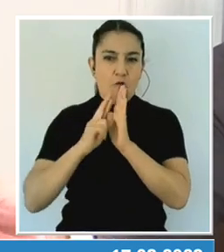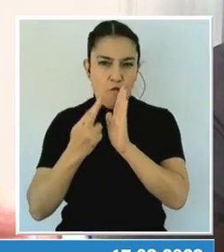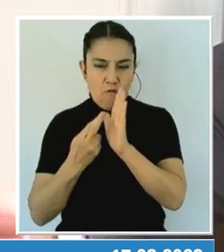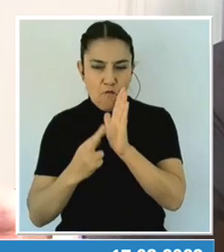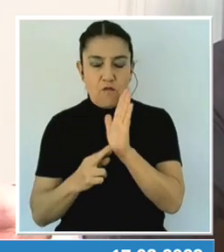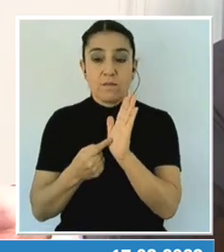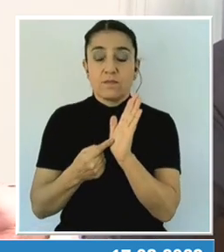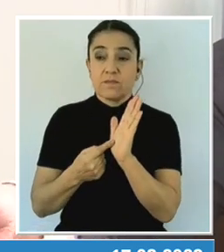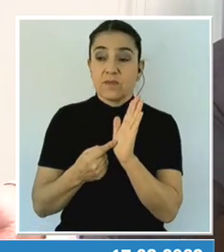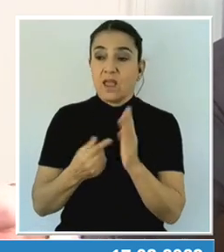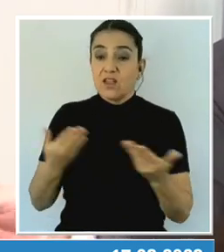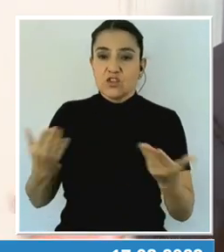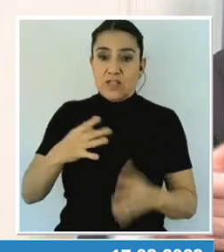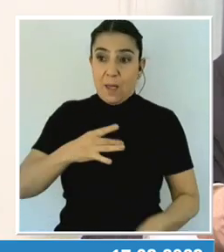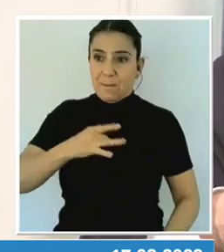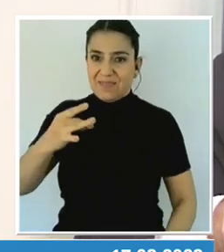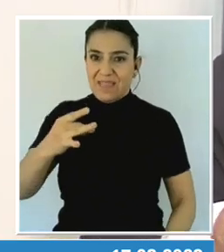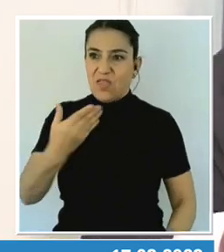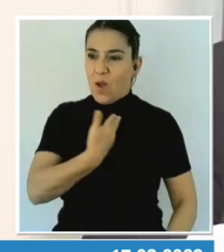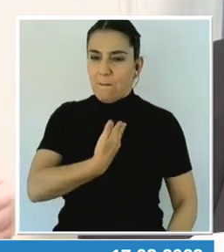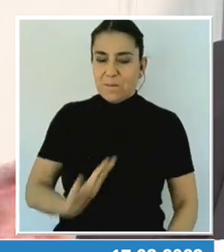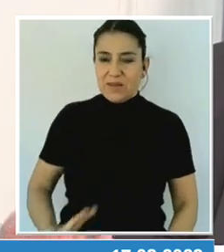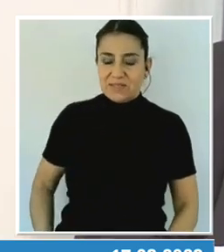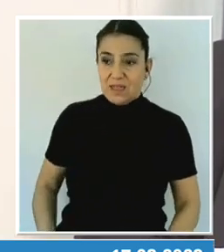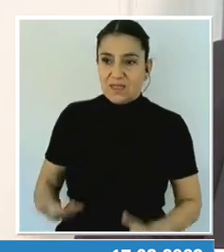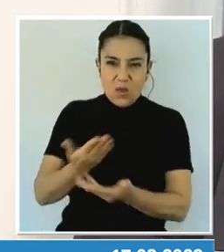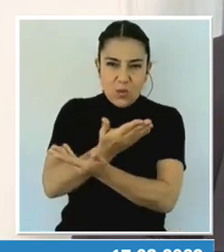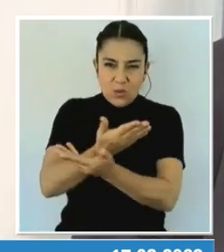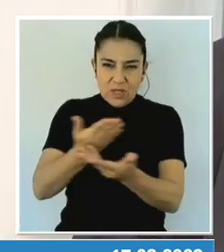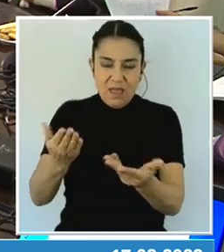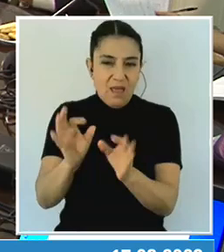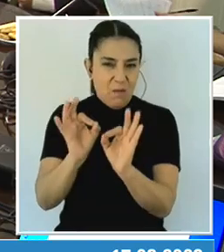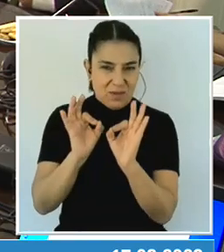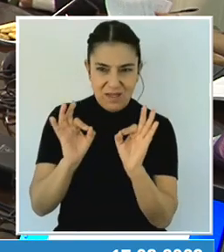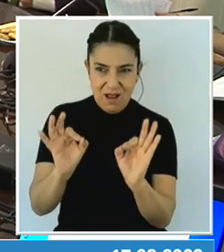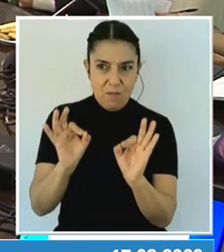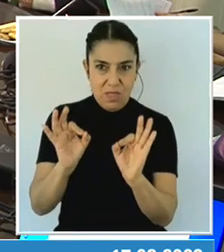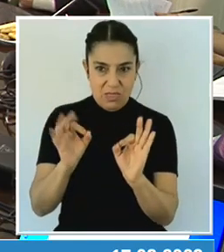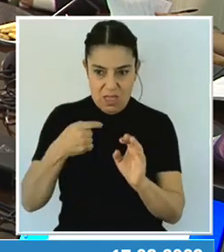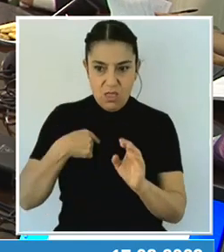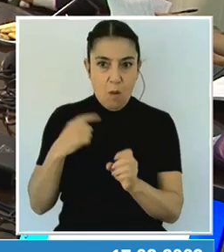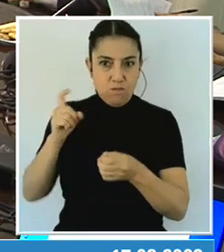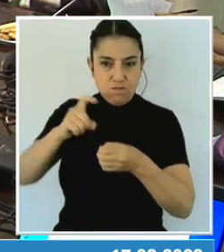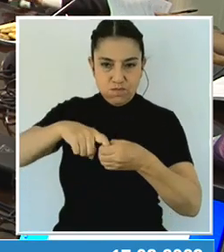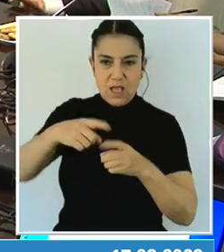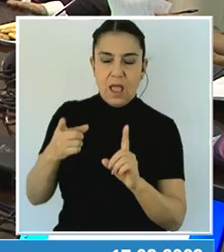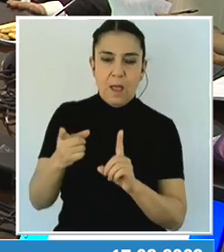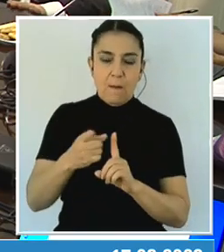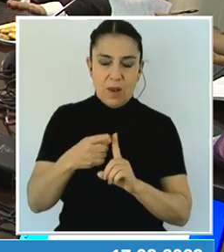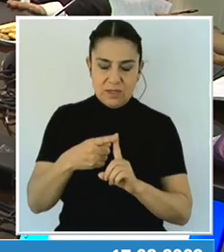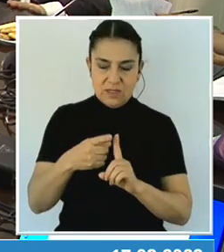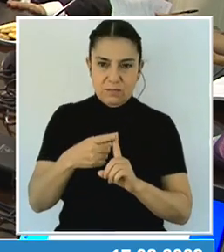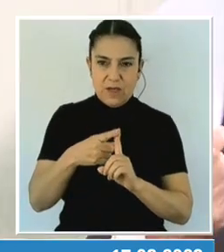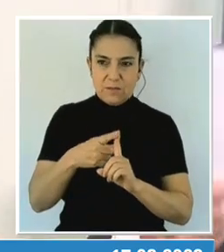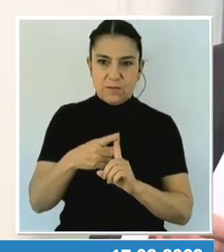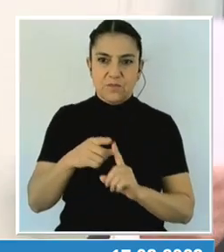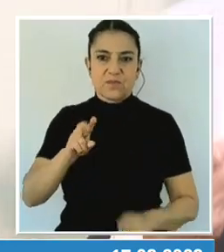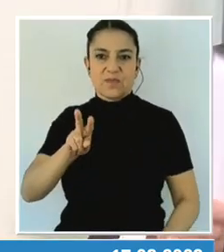invitado por el señor presidente, en presencia de ustedes, particularmente de Verónica Undurraga Valdés,